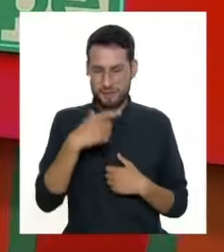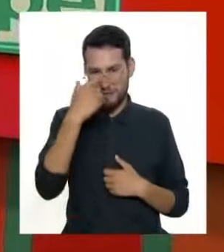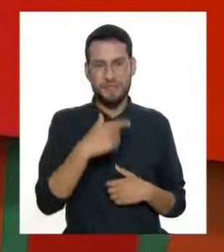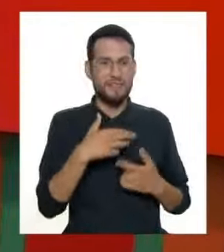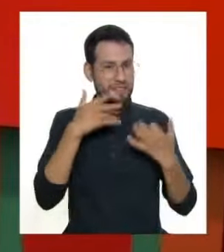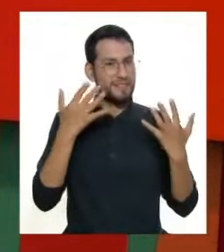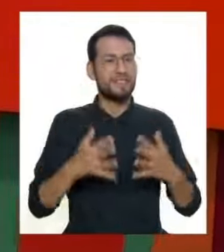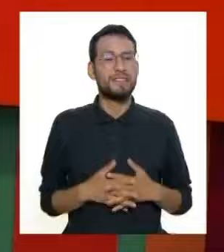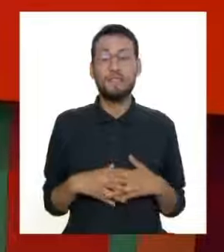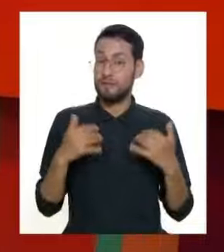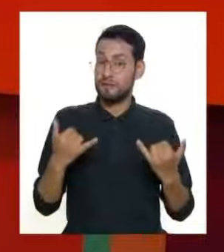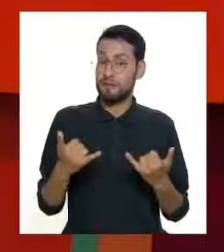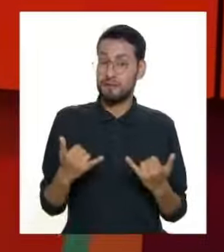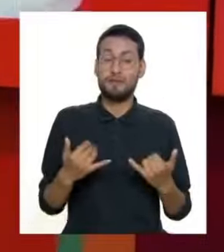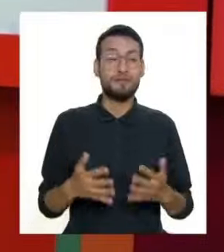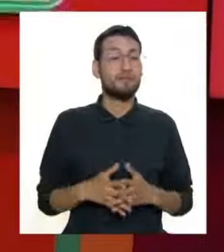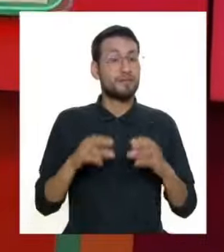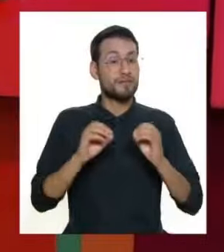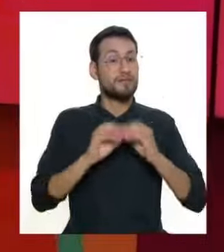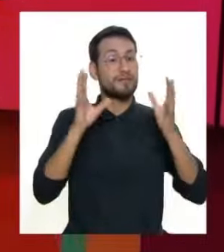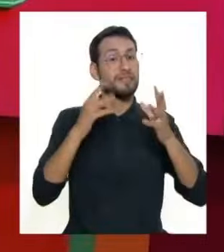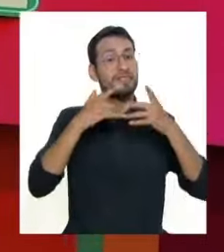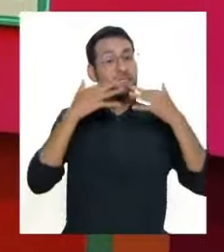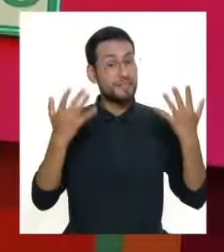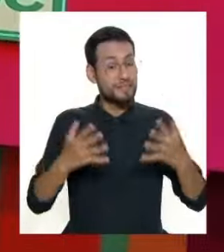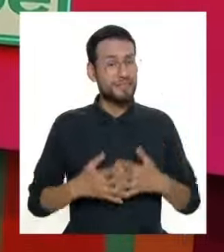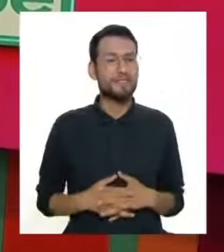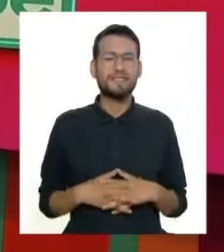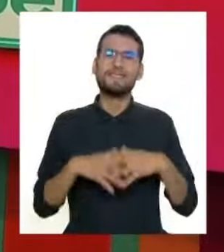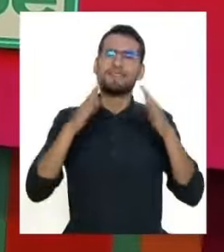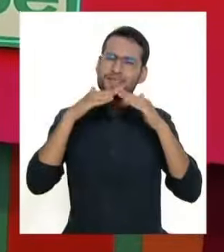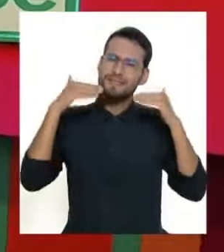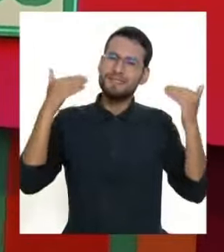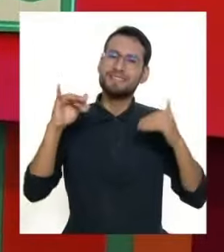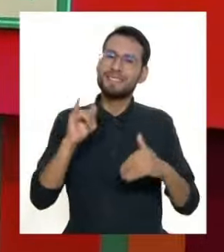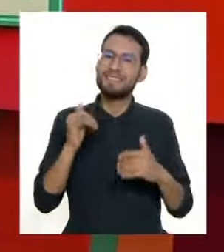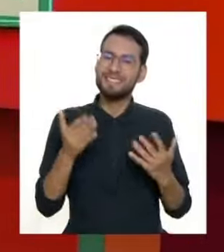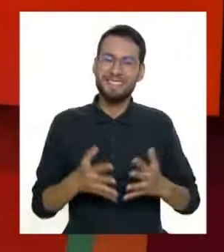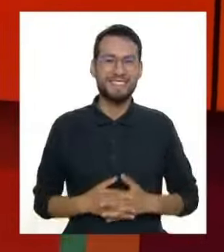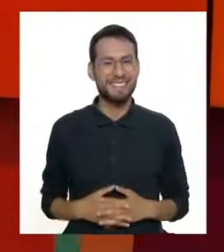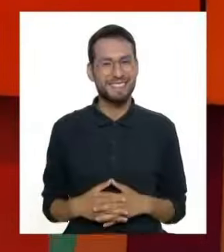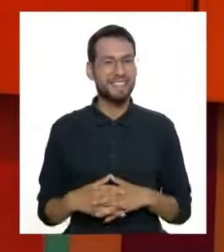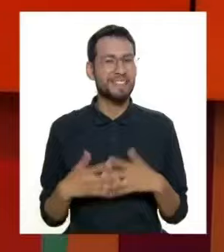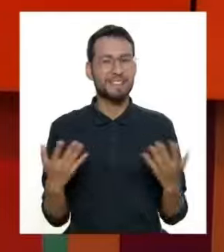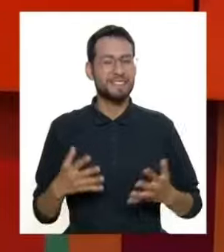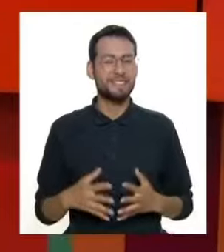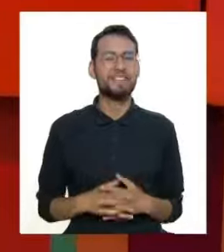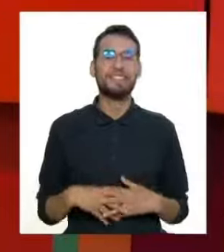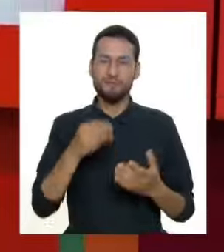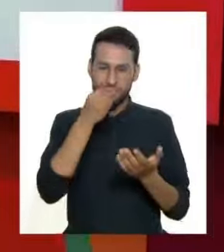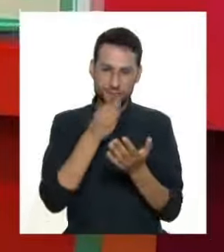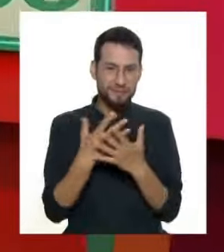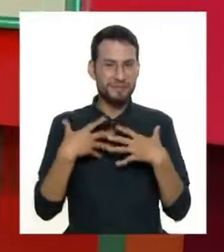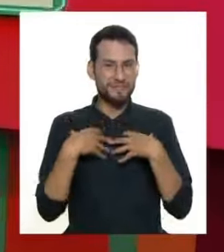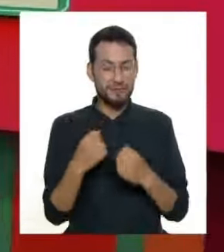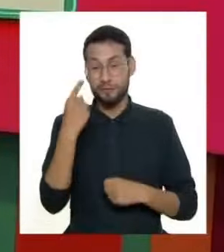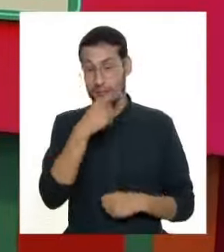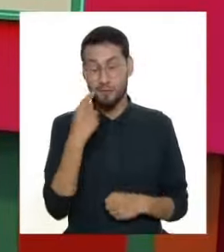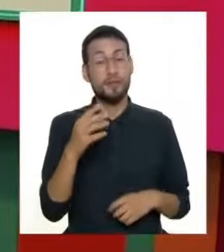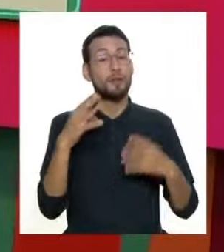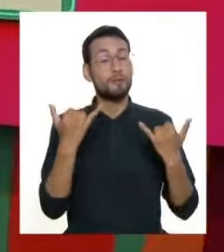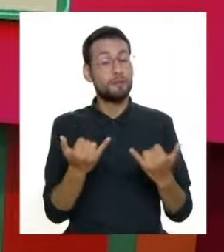realmente feliz. Pero hoy, día de la felicidad, la sonrisa también se expresa con una buena salud bucal. Por